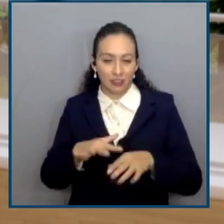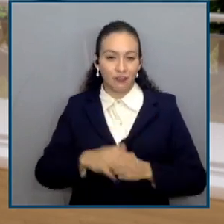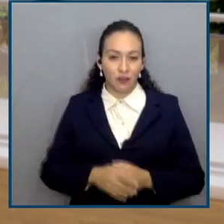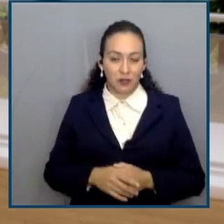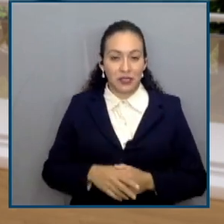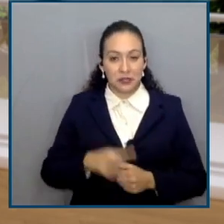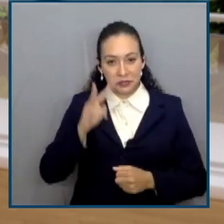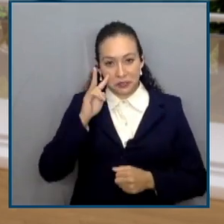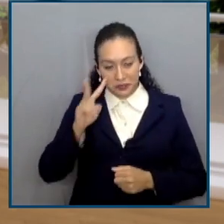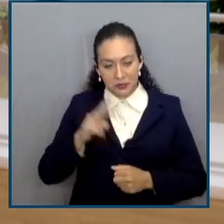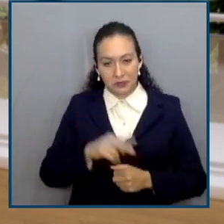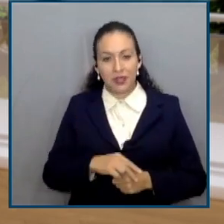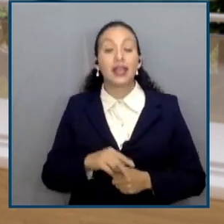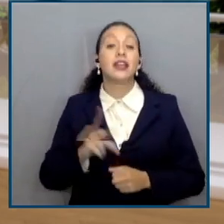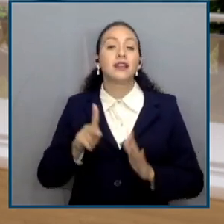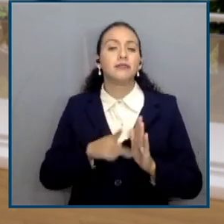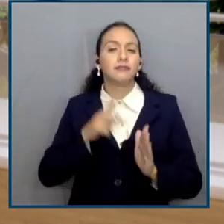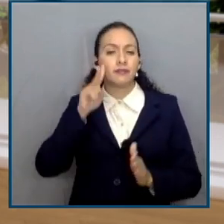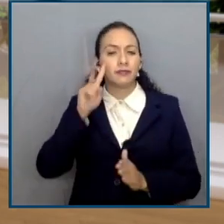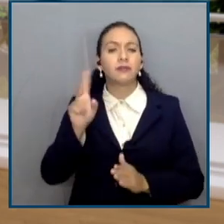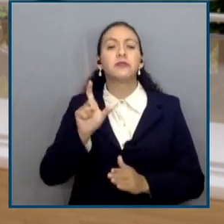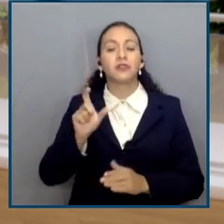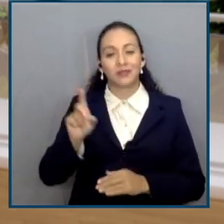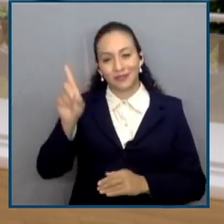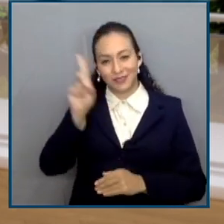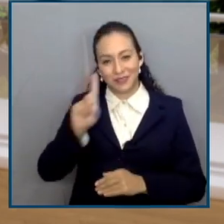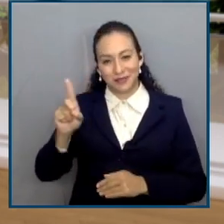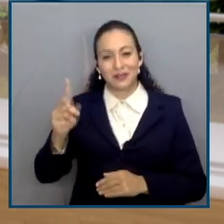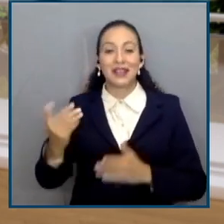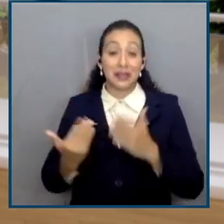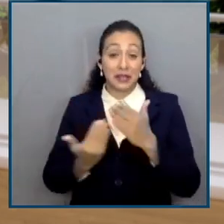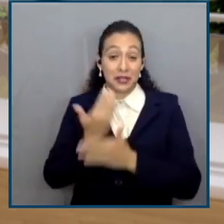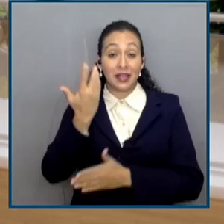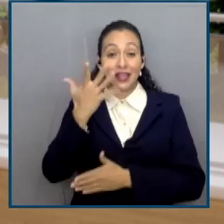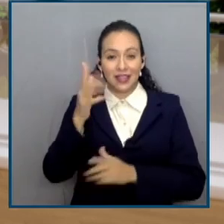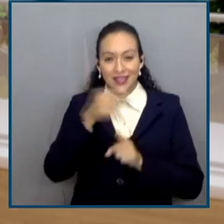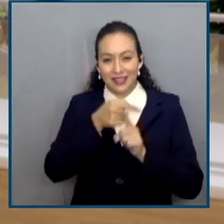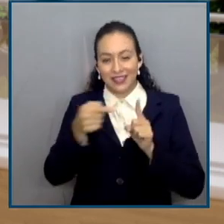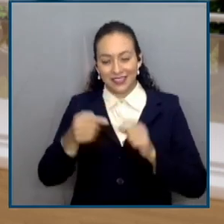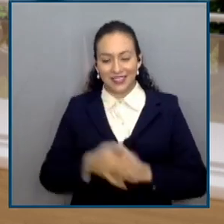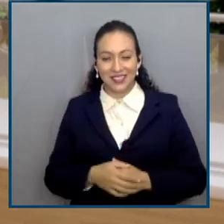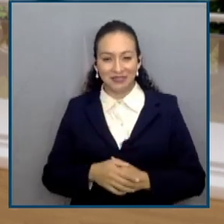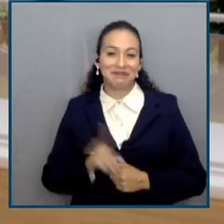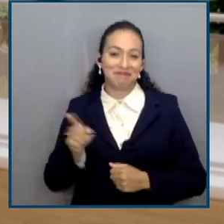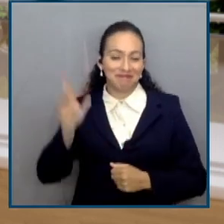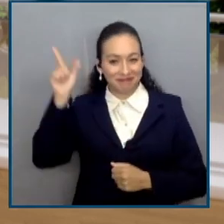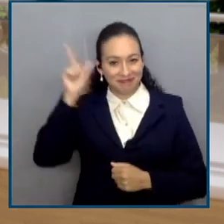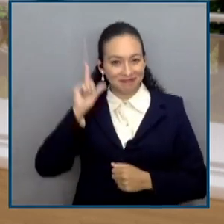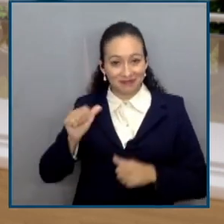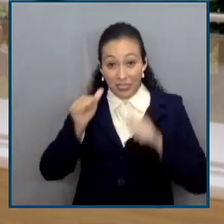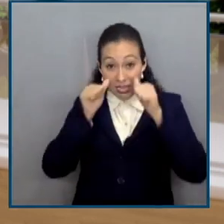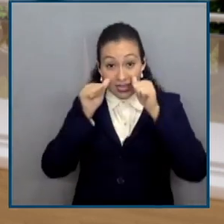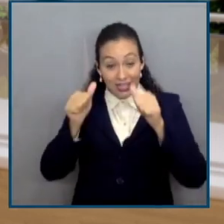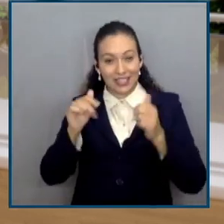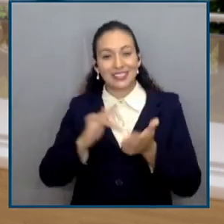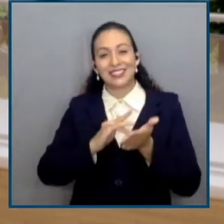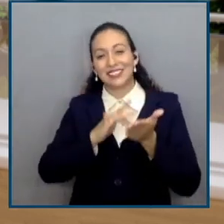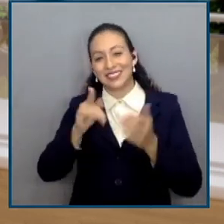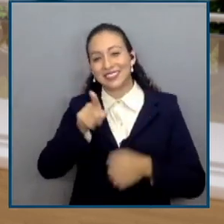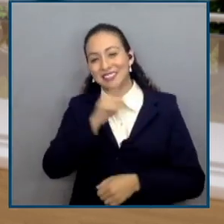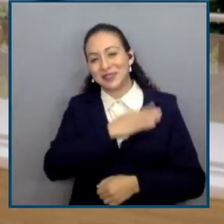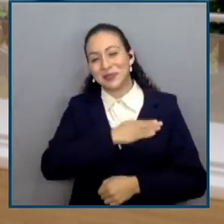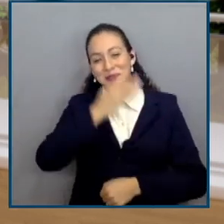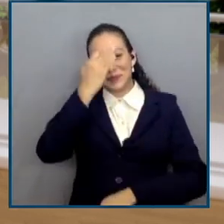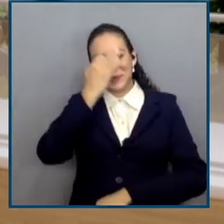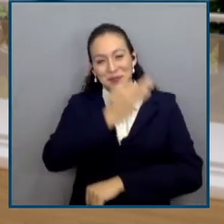su repetición el domingo a las 10:30 de la mañana. Soy Lorena Sánchez Cabrera y en nombre de todo este equipo le deseamos que tenga un